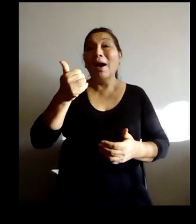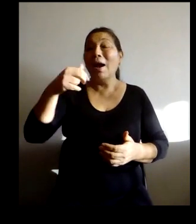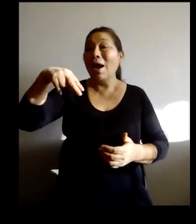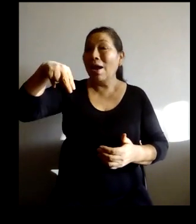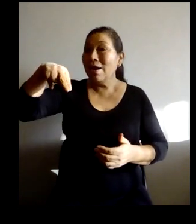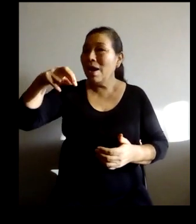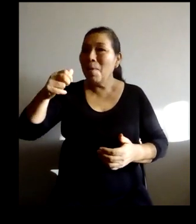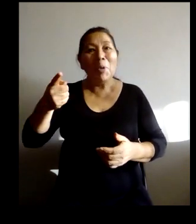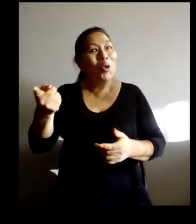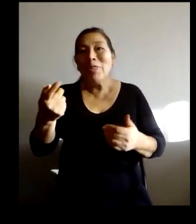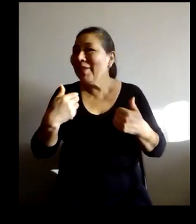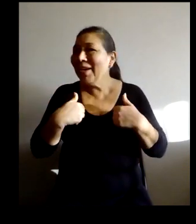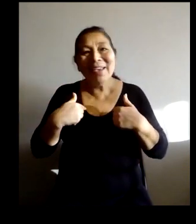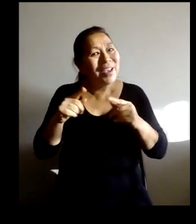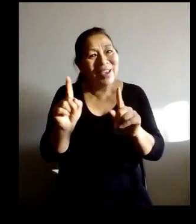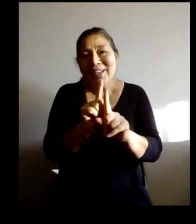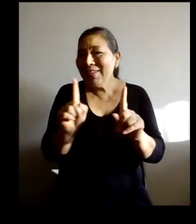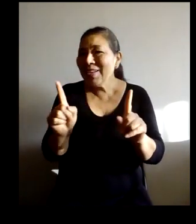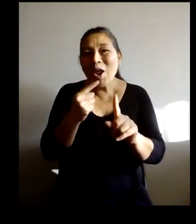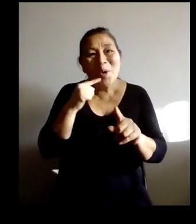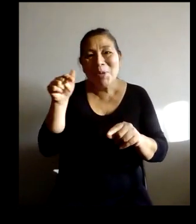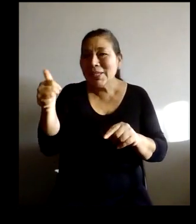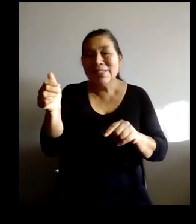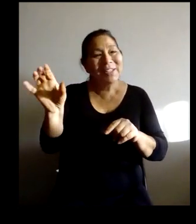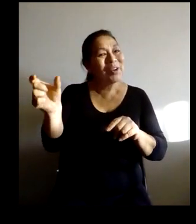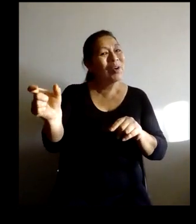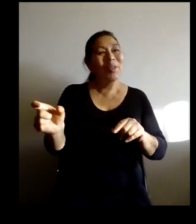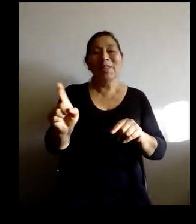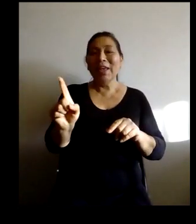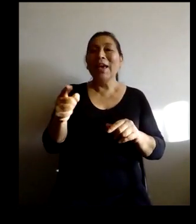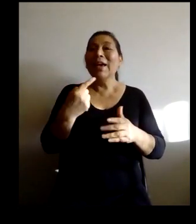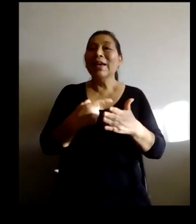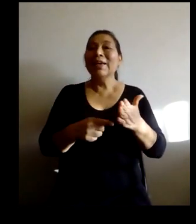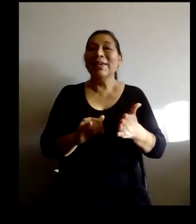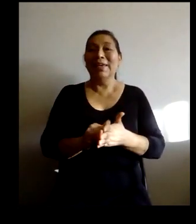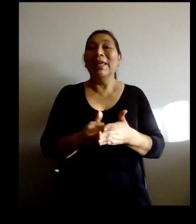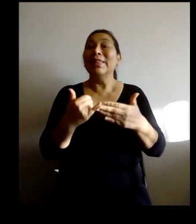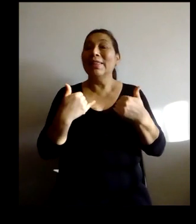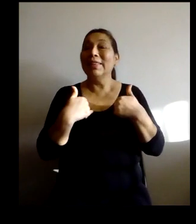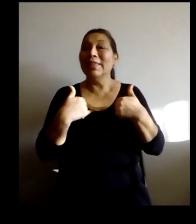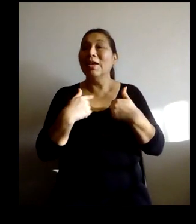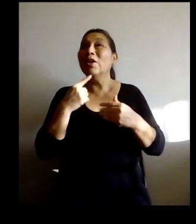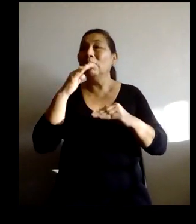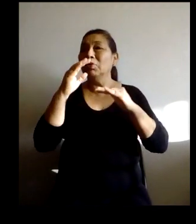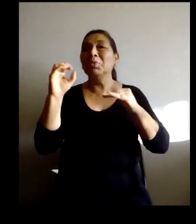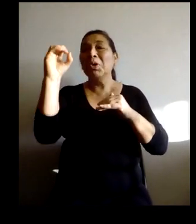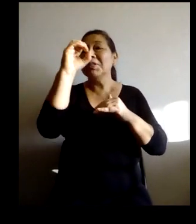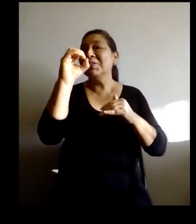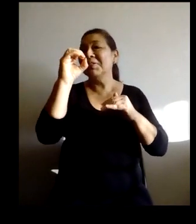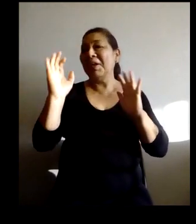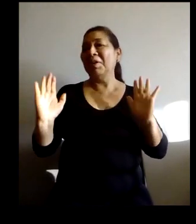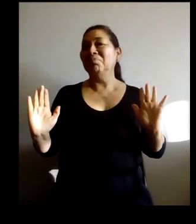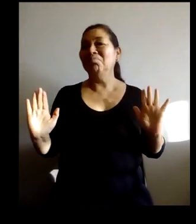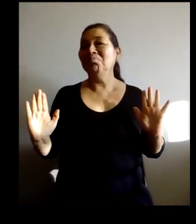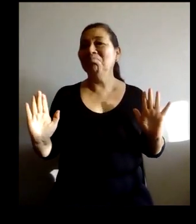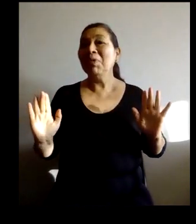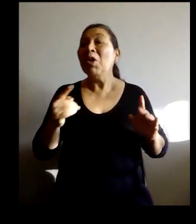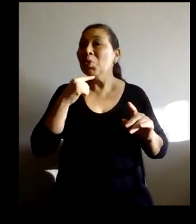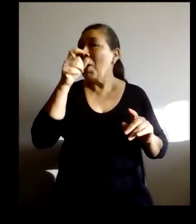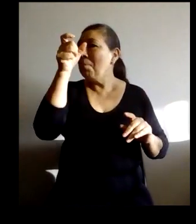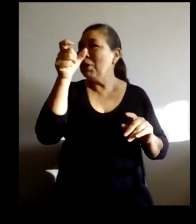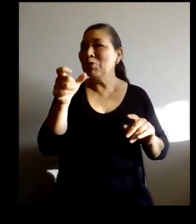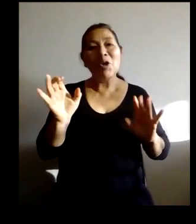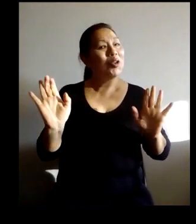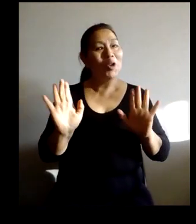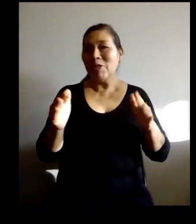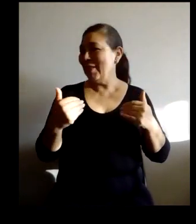Janampa no tiene ese diagnóstico. Ahí ustedes podrán apreciar que se señala que tiene un estadio 0, que es una